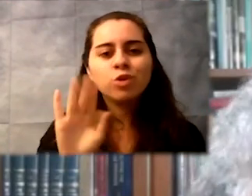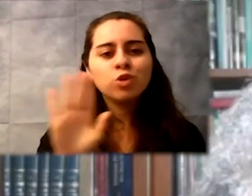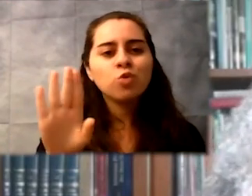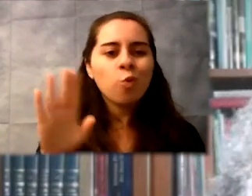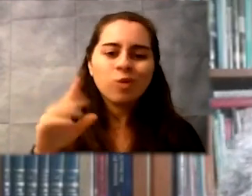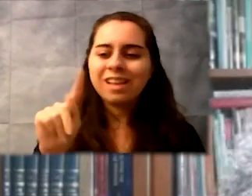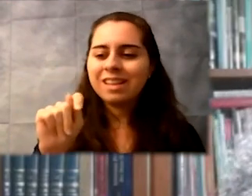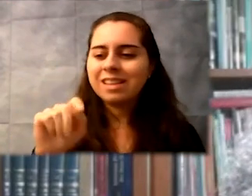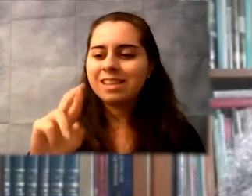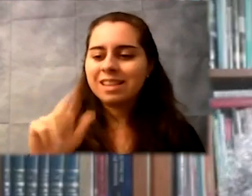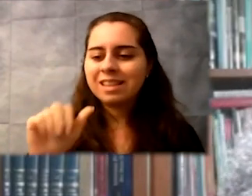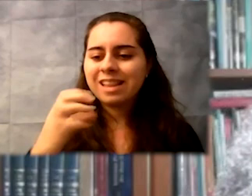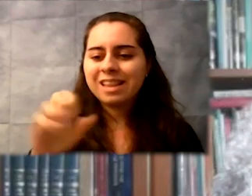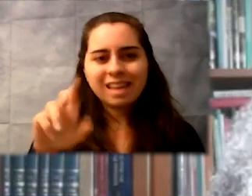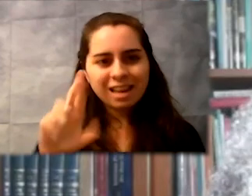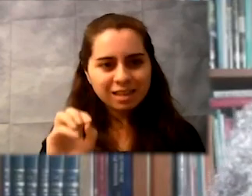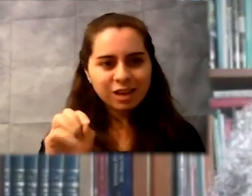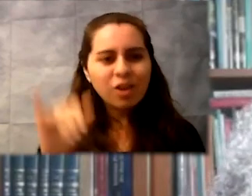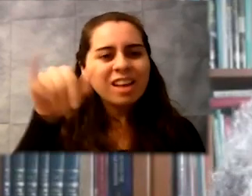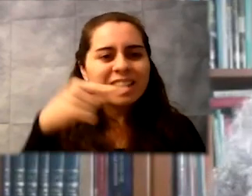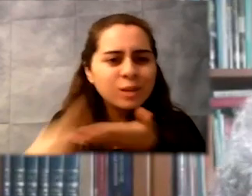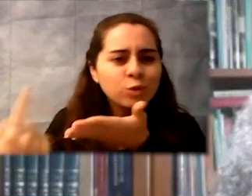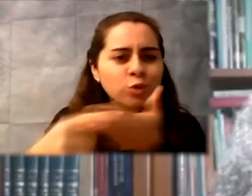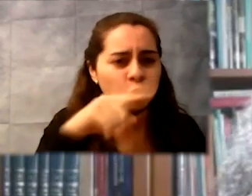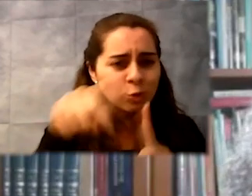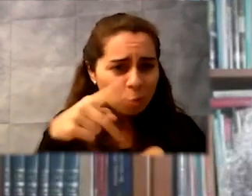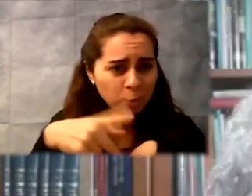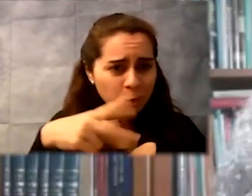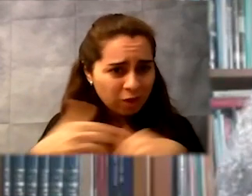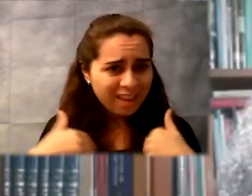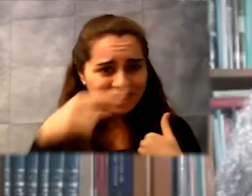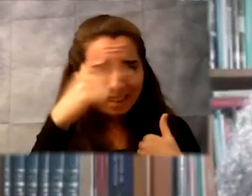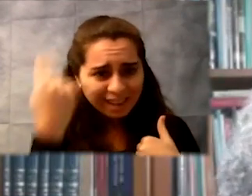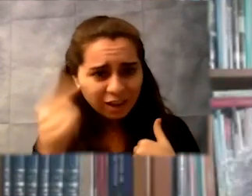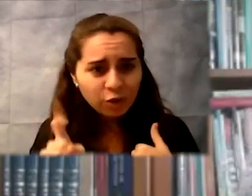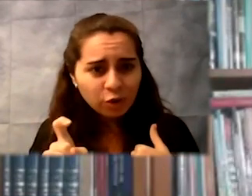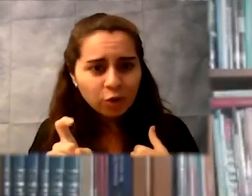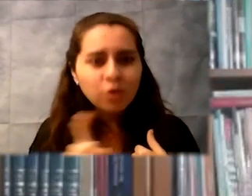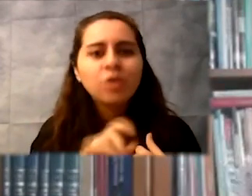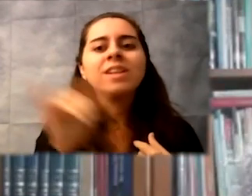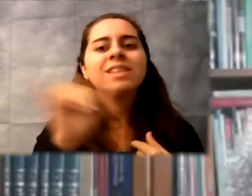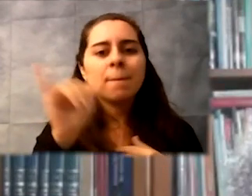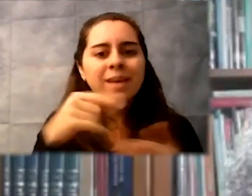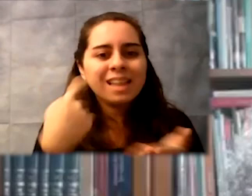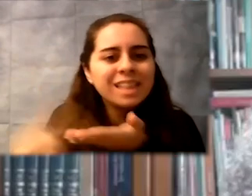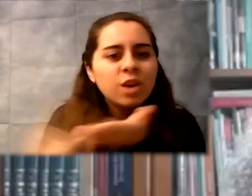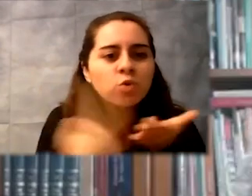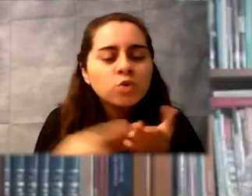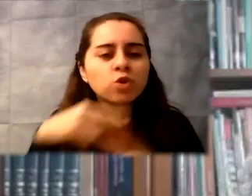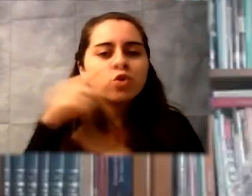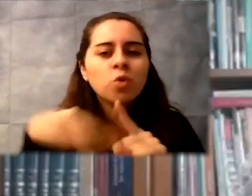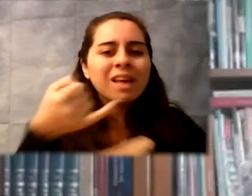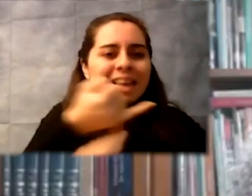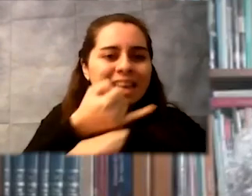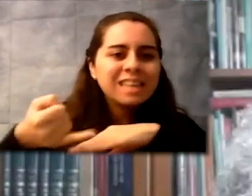ahí también. Y también una tensión muy grande de que en el caso de las islas de Puerto Rico, creo que la diáspora lo discutía quizás